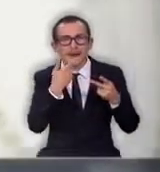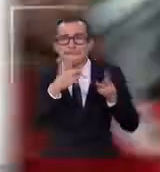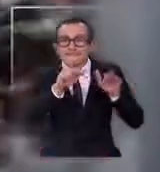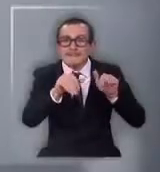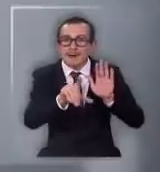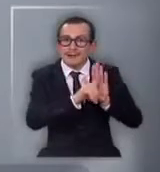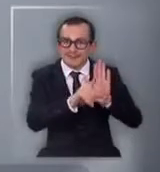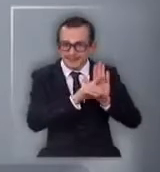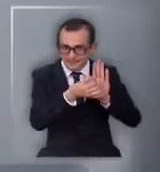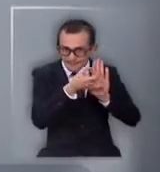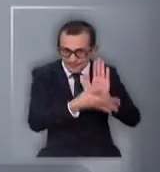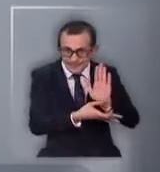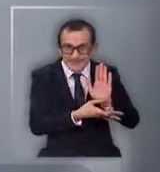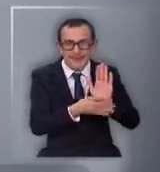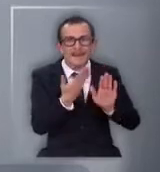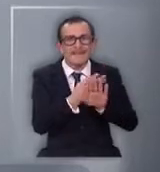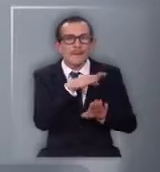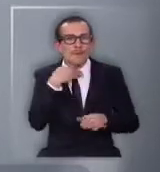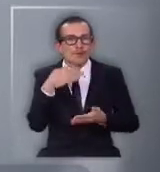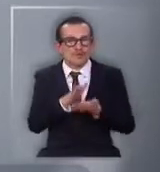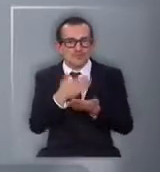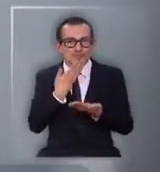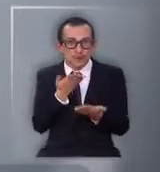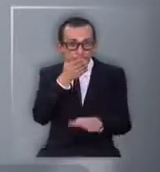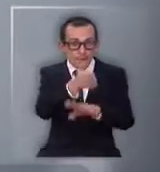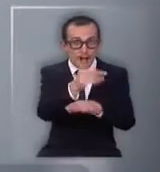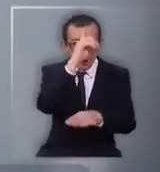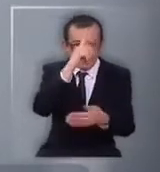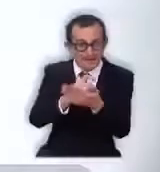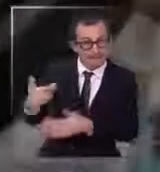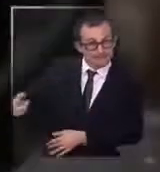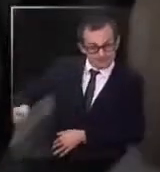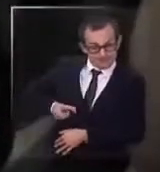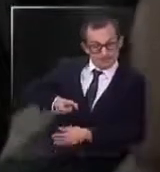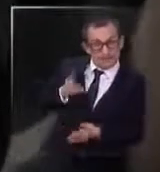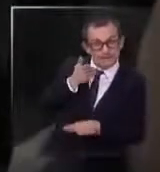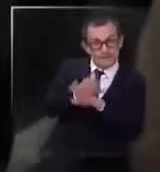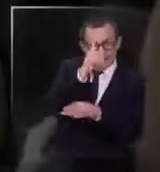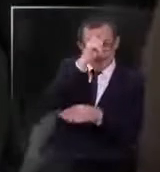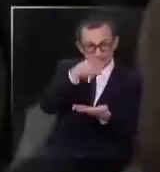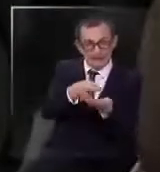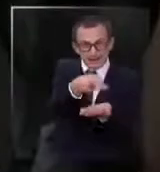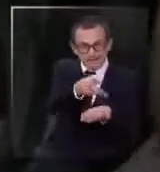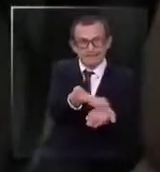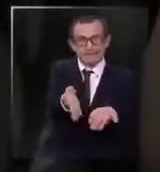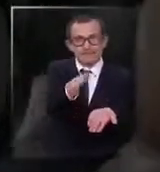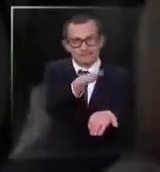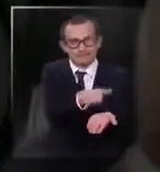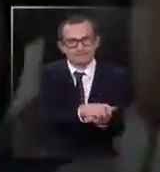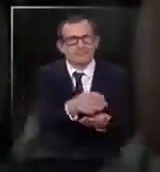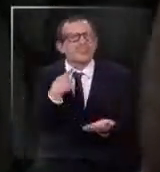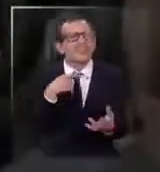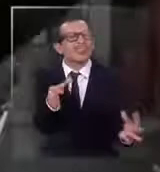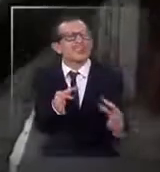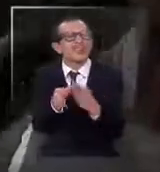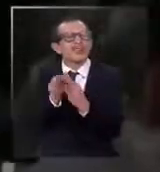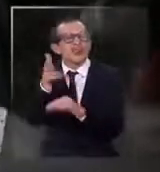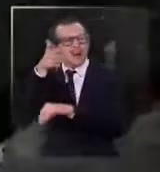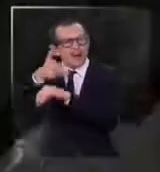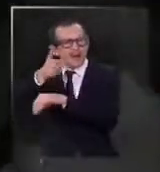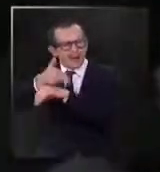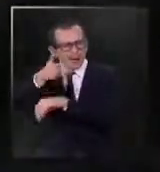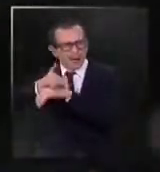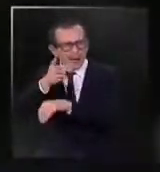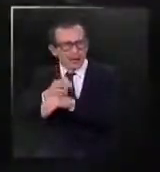una orden pendiente. Murió mientras era atendido en el hospital. ¿Qué tiene que ver con la Axon Bodycam 2 que permitió grabar